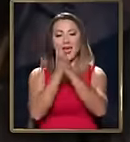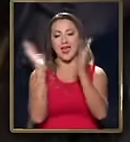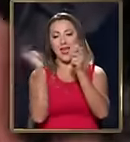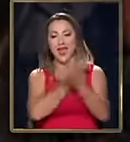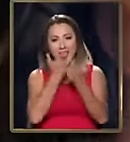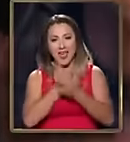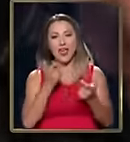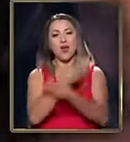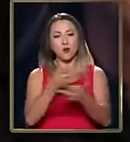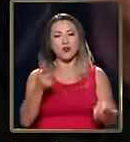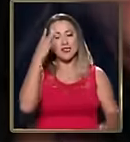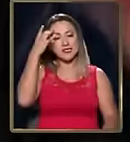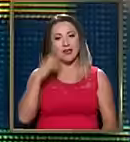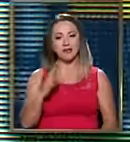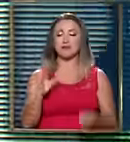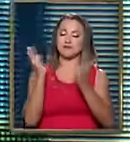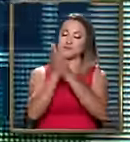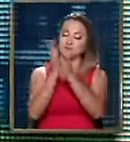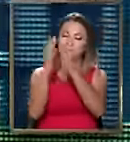Ustedes sabían,